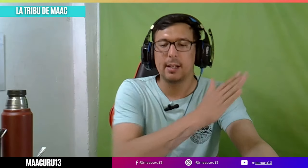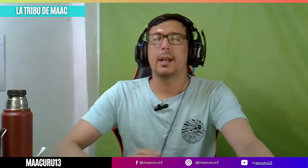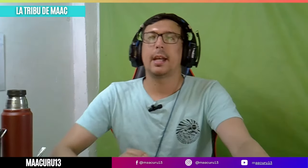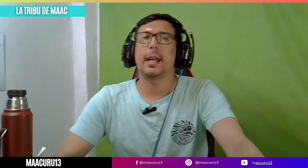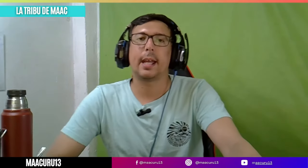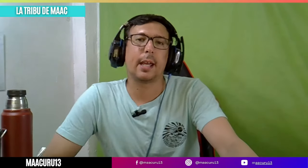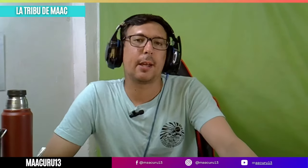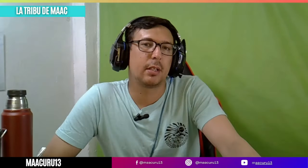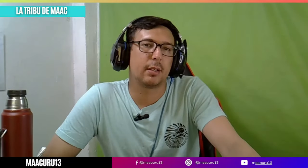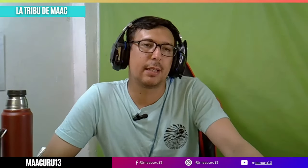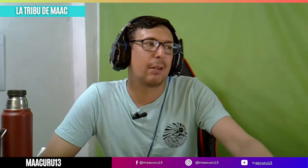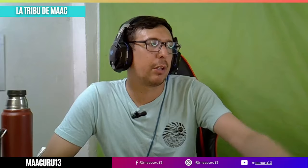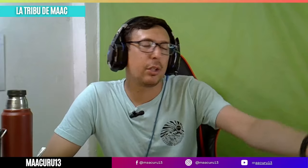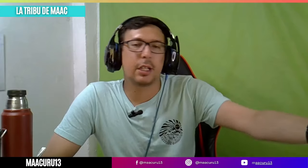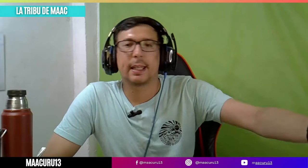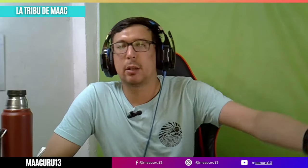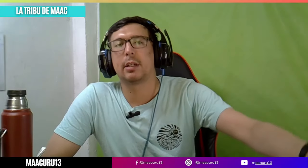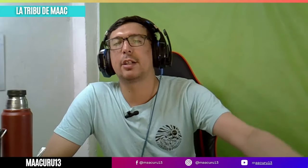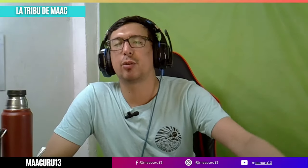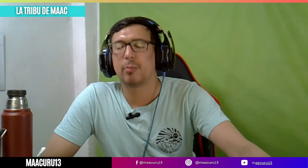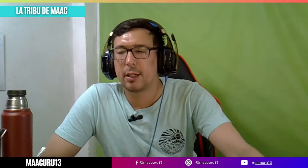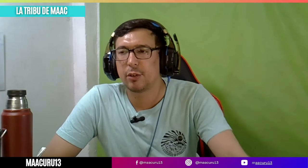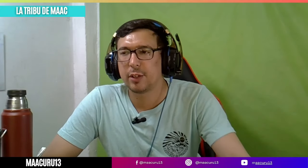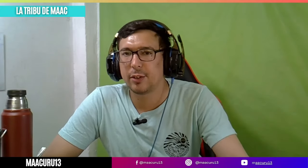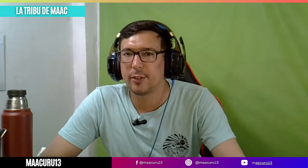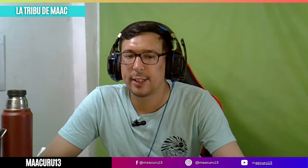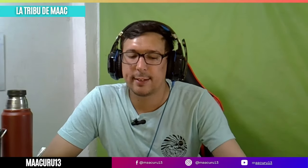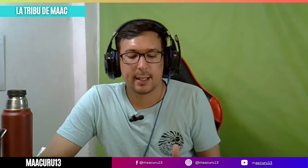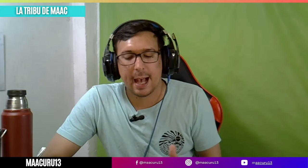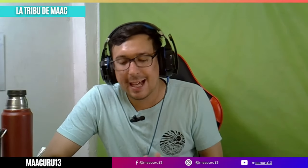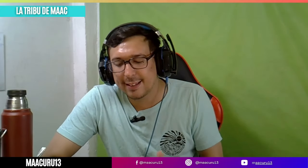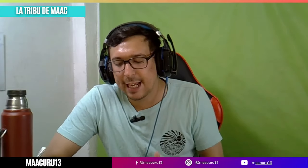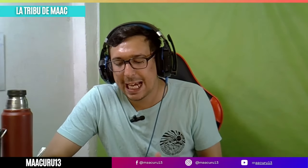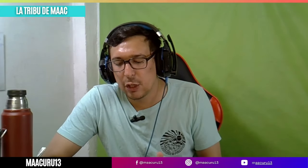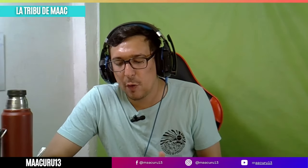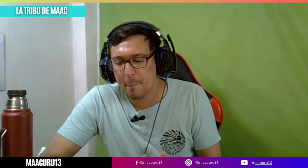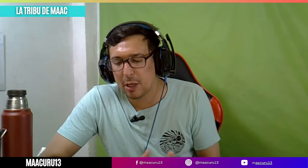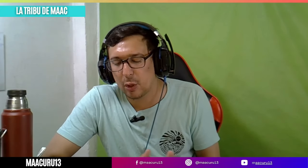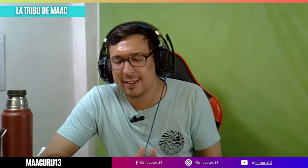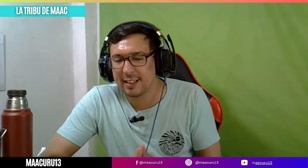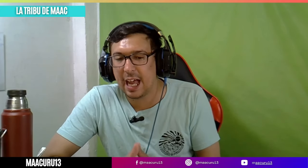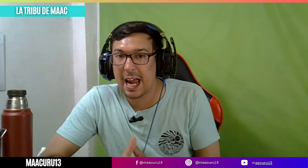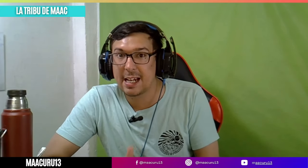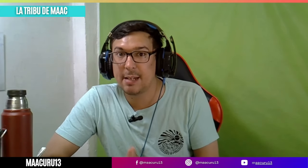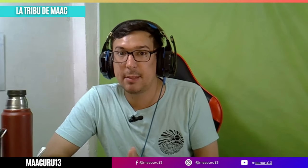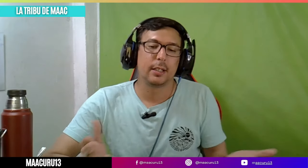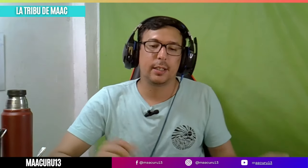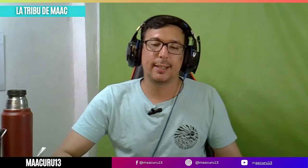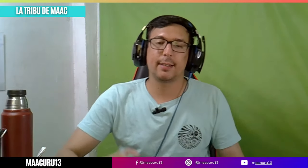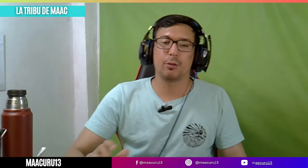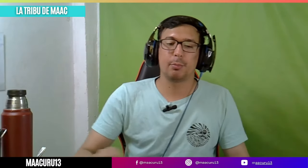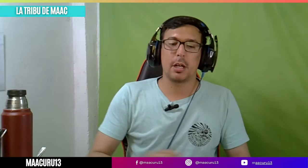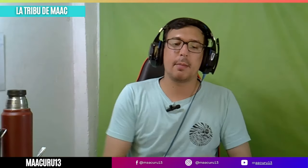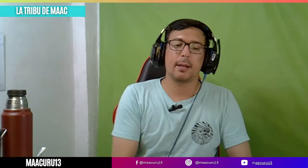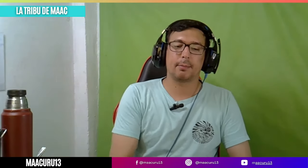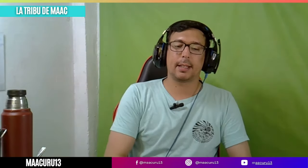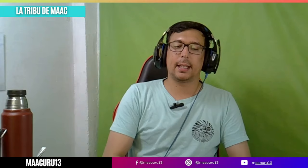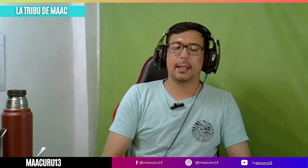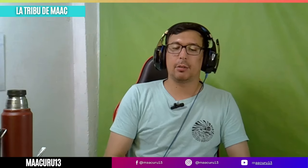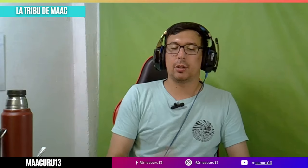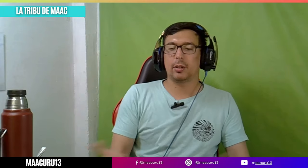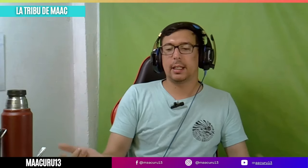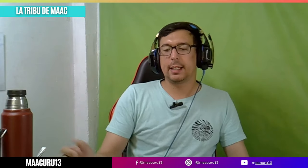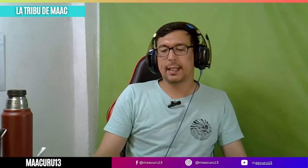del. De cuestión este de los derechos humanos. Entonces, hacen algo, pero lo hacen al límite. Y ese es un problema.